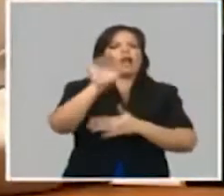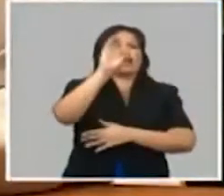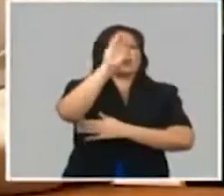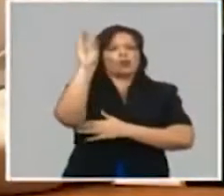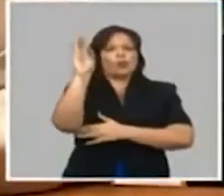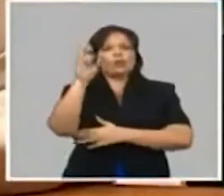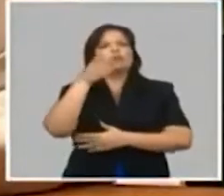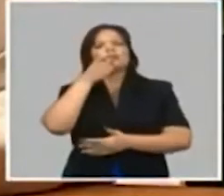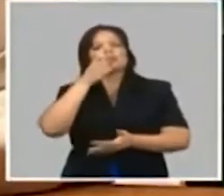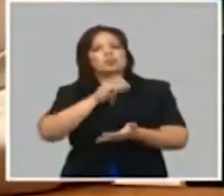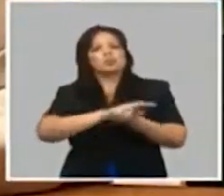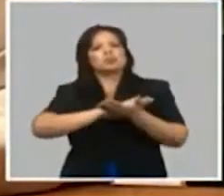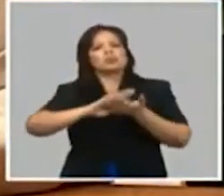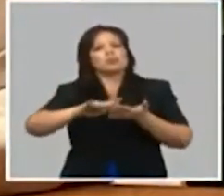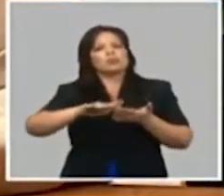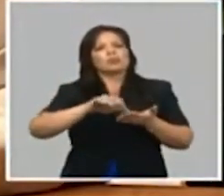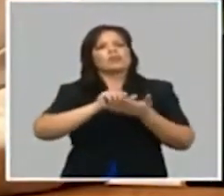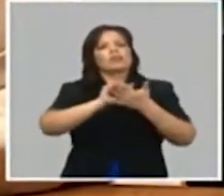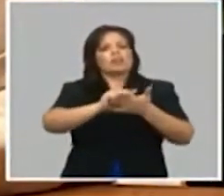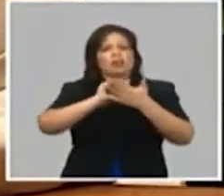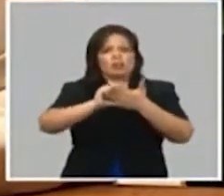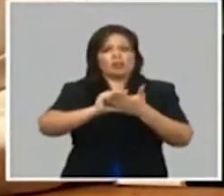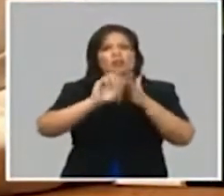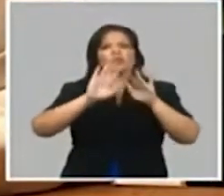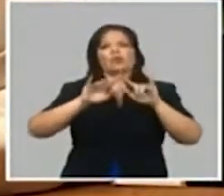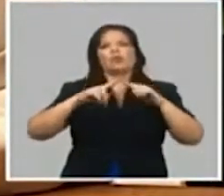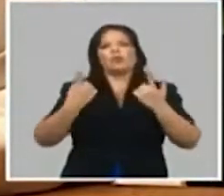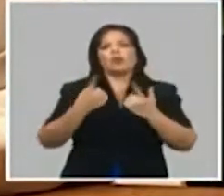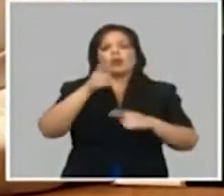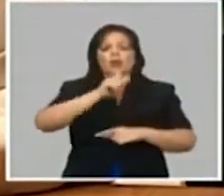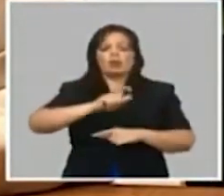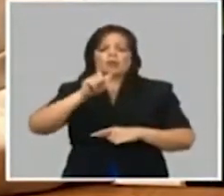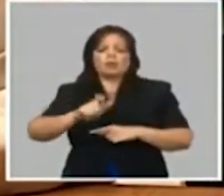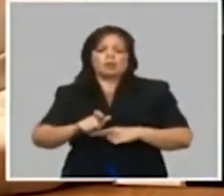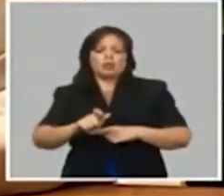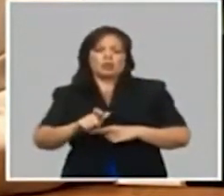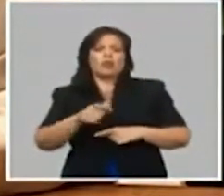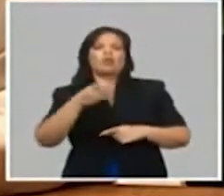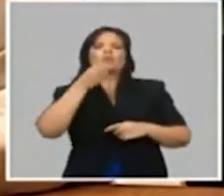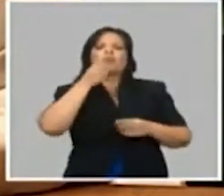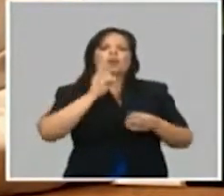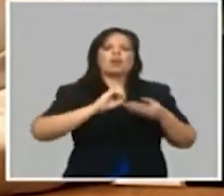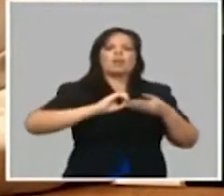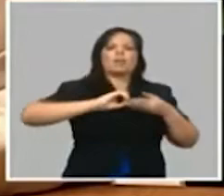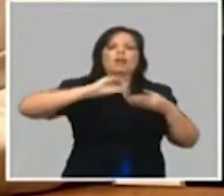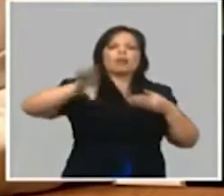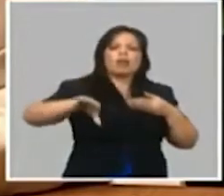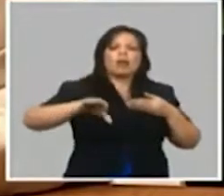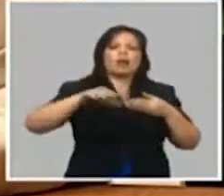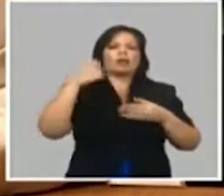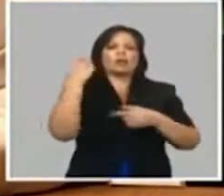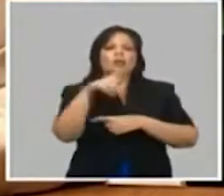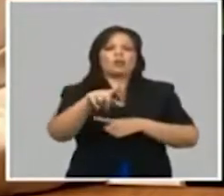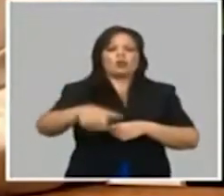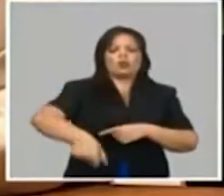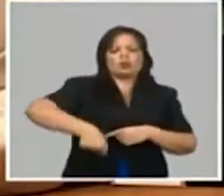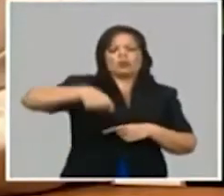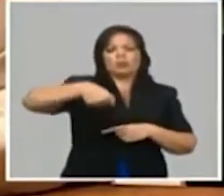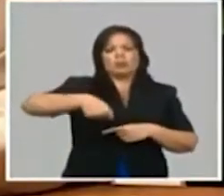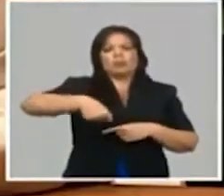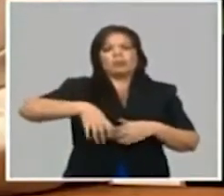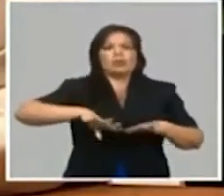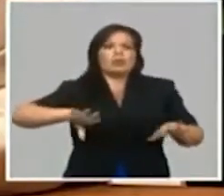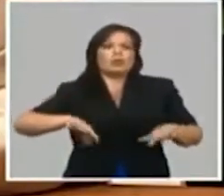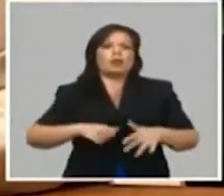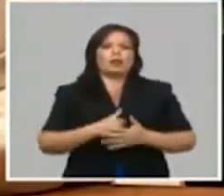servicio, que se pueda ampliar y las personas puedan mandar sus equipajes no acompañados y no afecten la autorización de sus importaciones